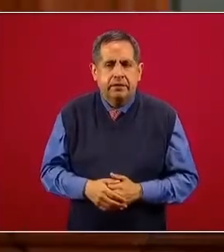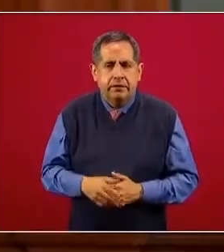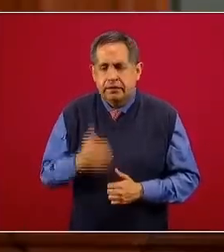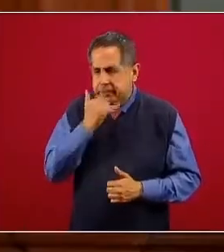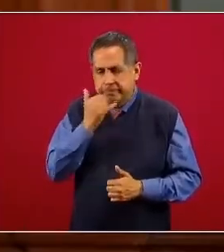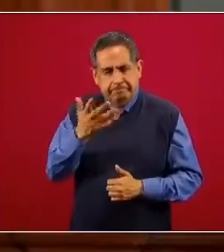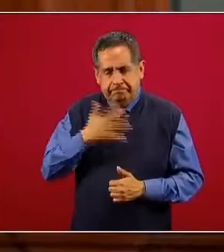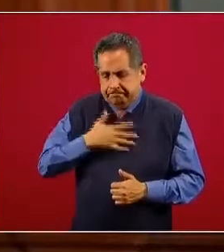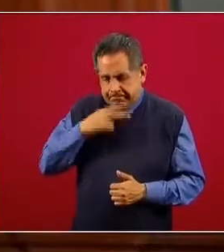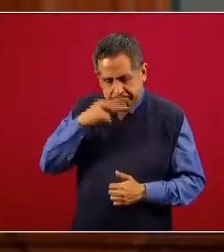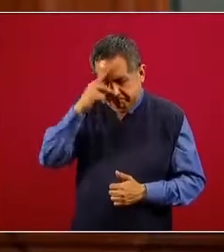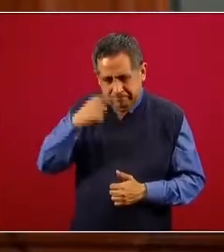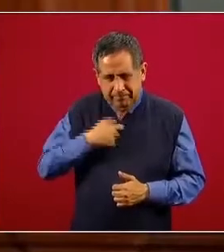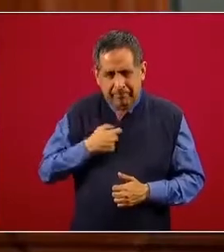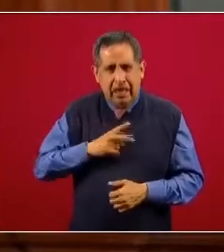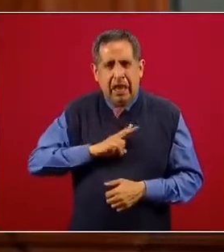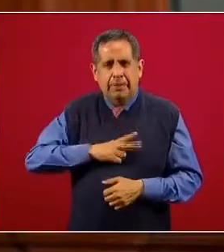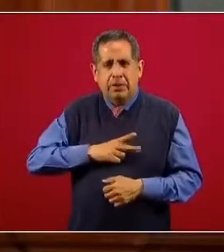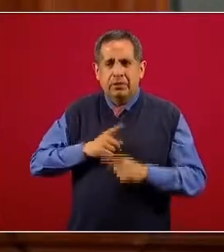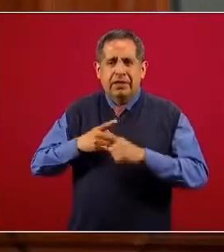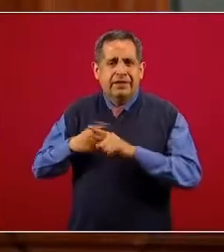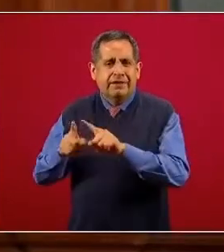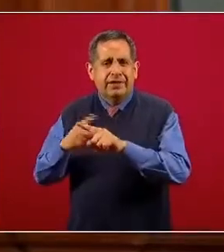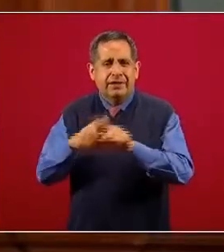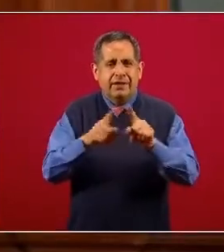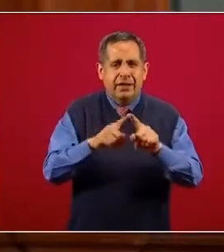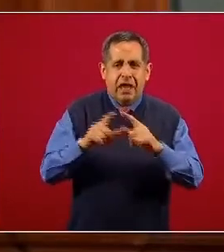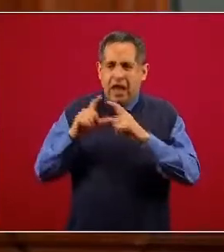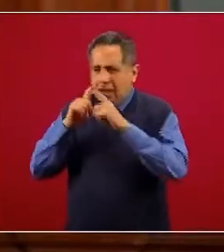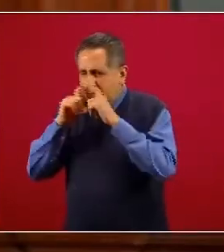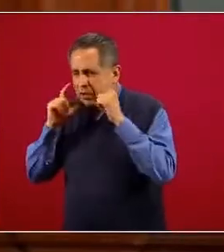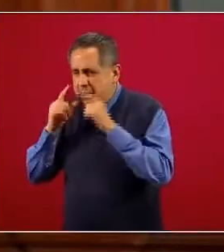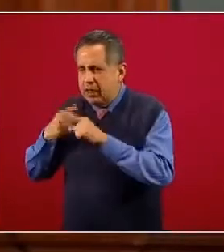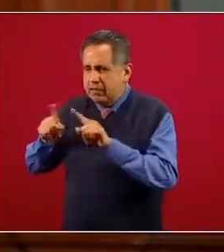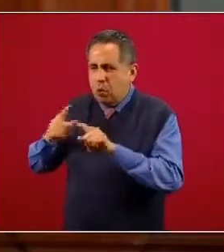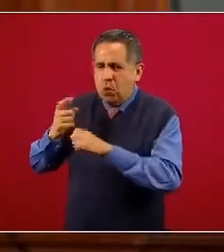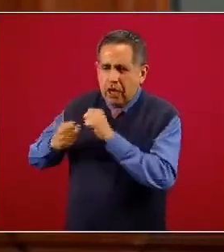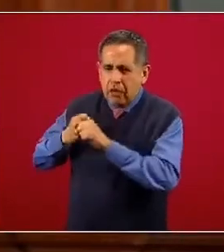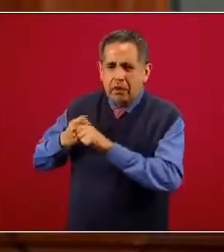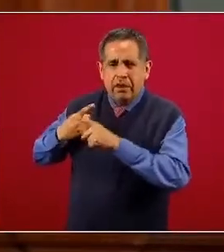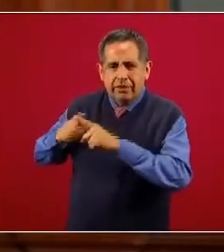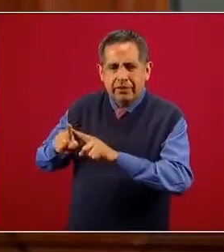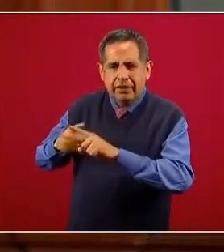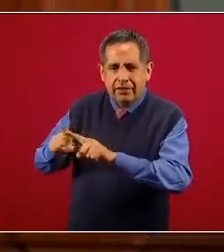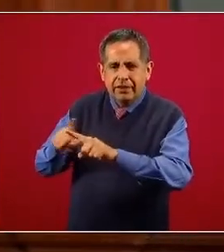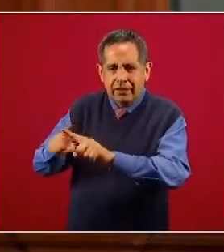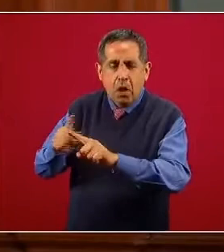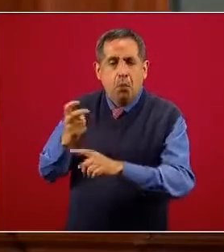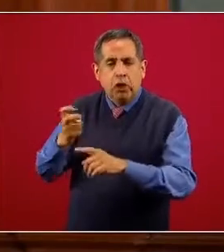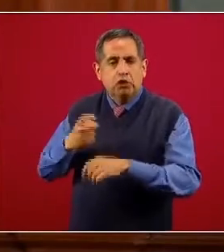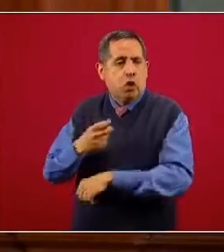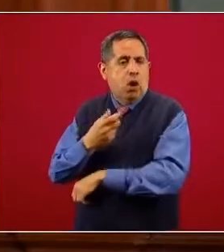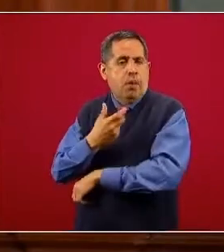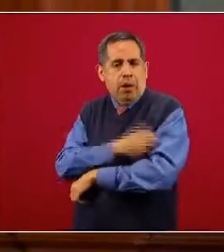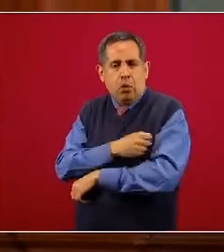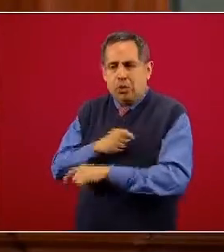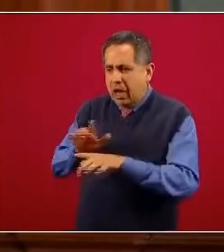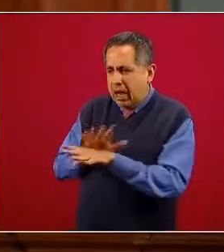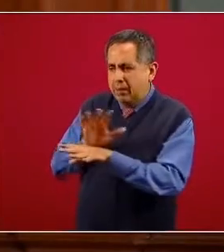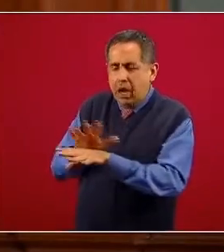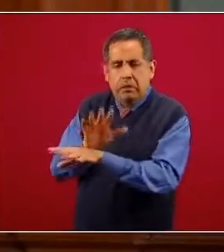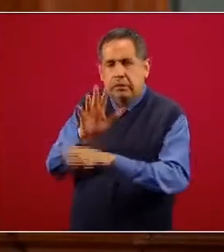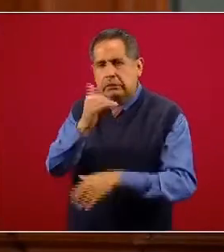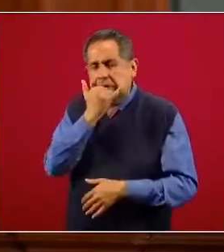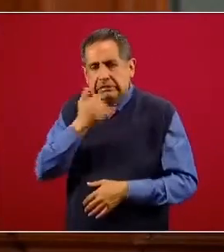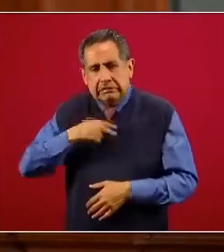Disculpe la ignorancia, pero dice el virus es diferente de la influenza año con año, por lo tanto se tiene que venir adaptando la vacuna. Disculpe